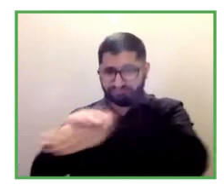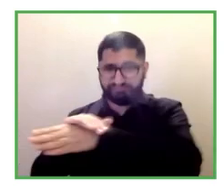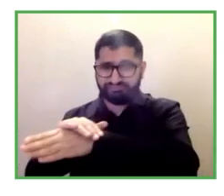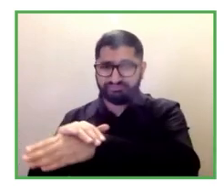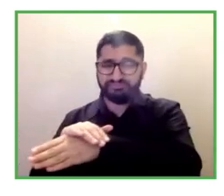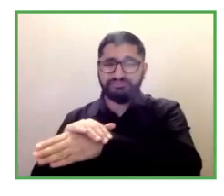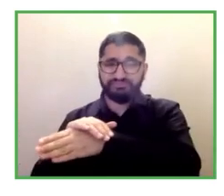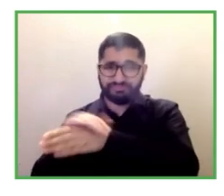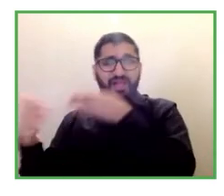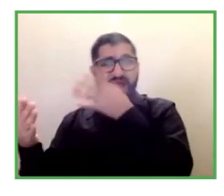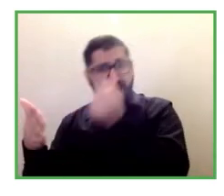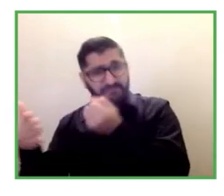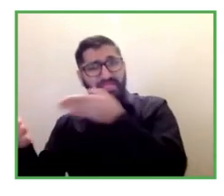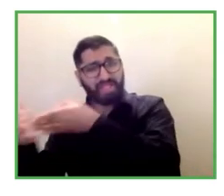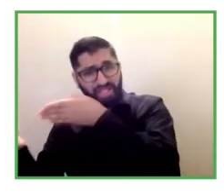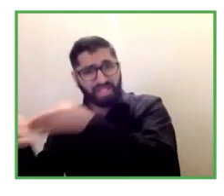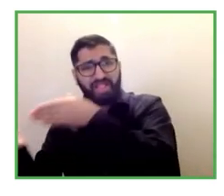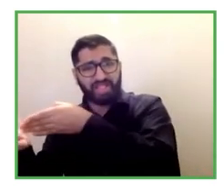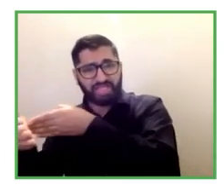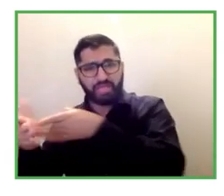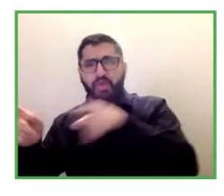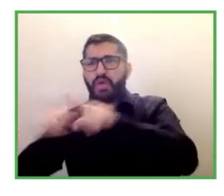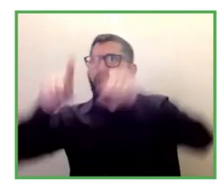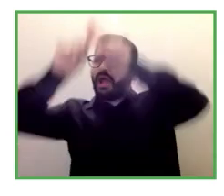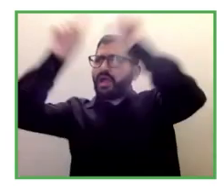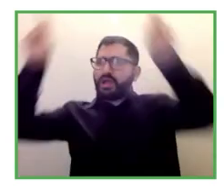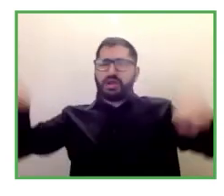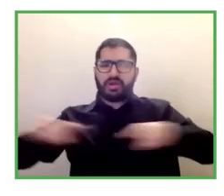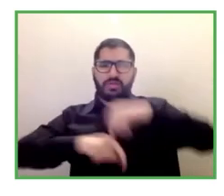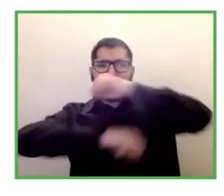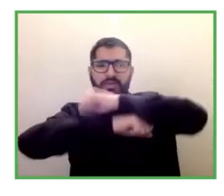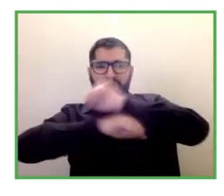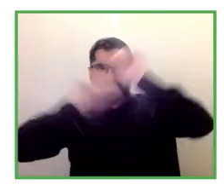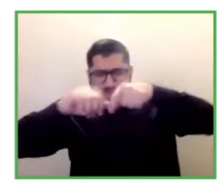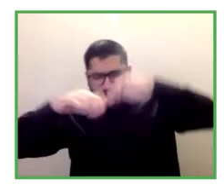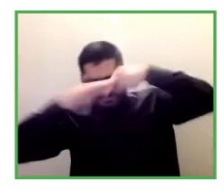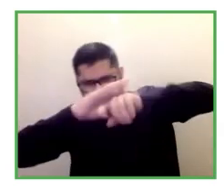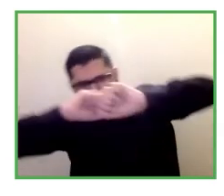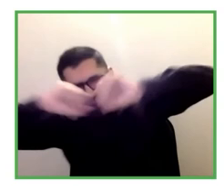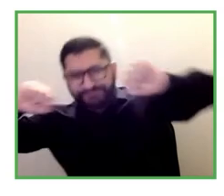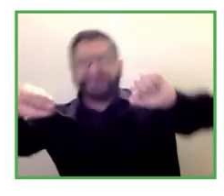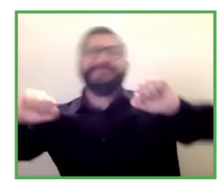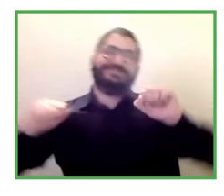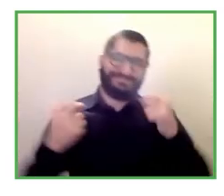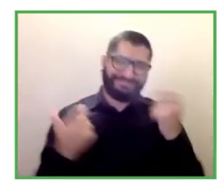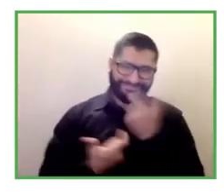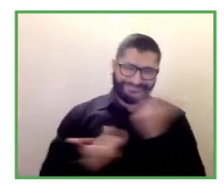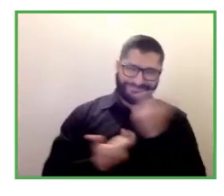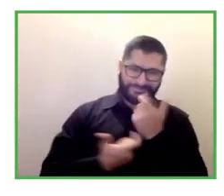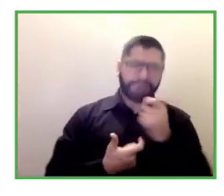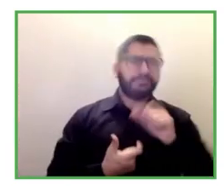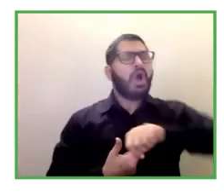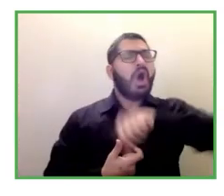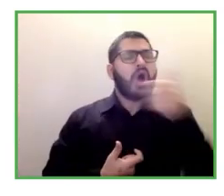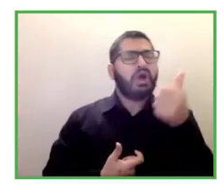gracias. Isabel, por favor, cuéntanos, ¿qué opinas tú? ¿Qué salió mal y cómo lidiaste con eso?